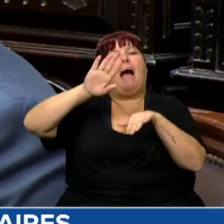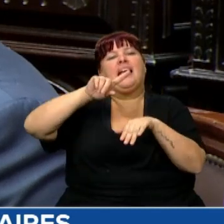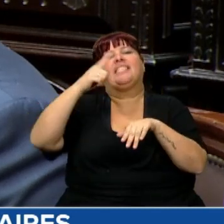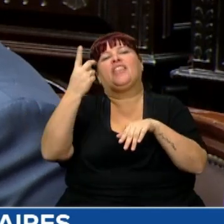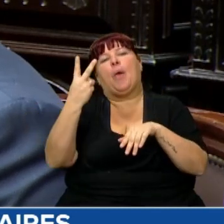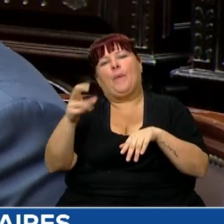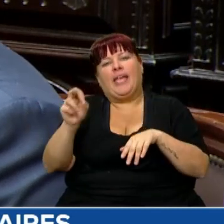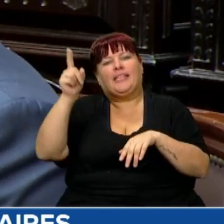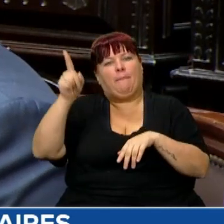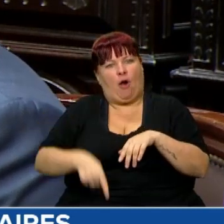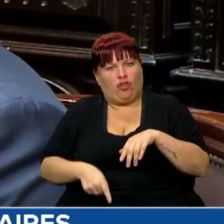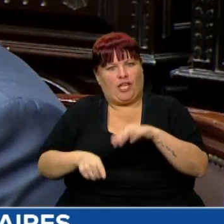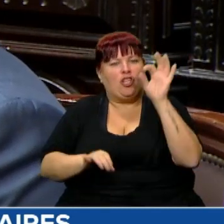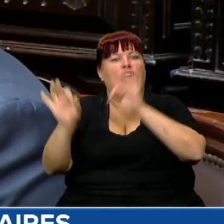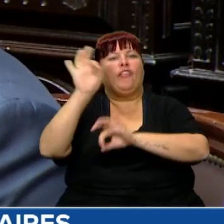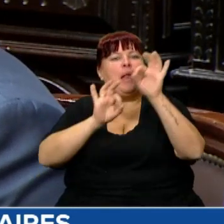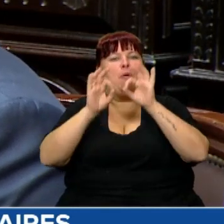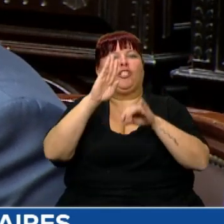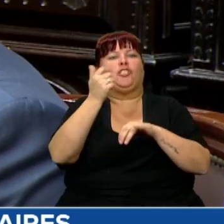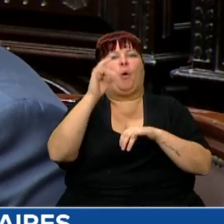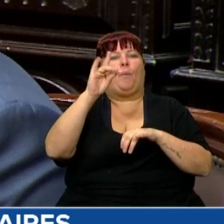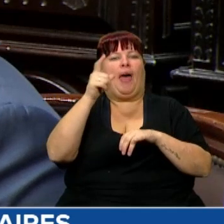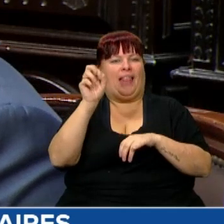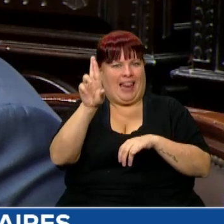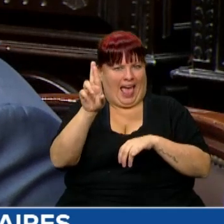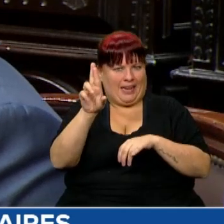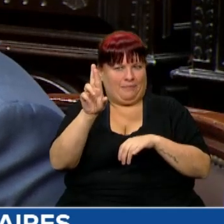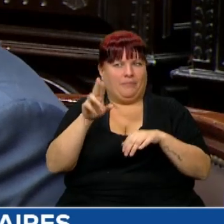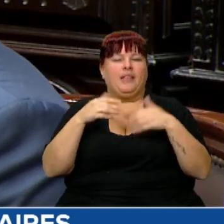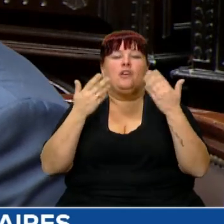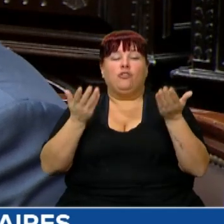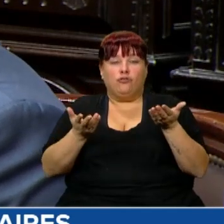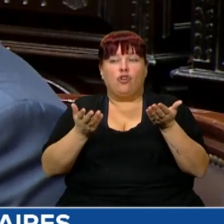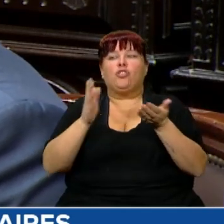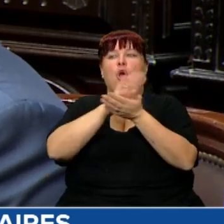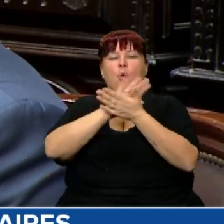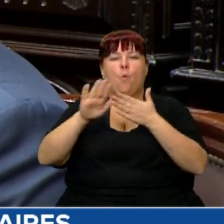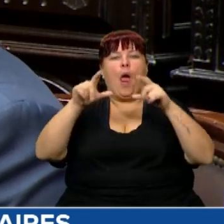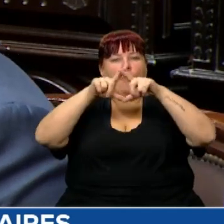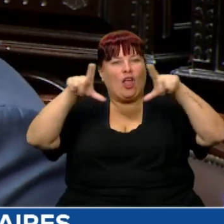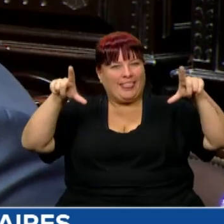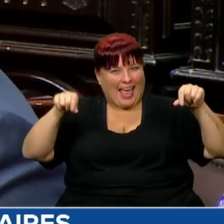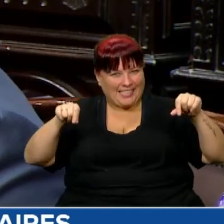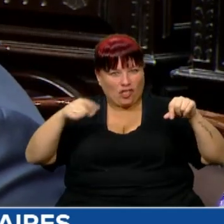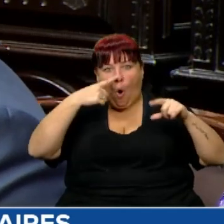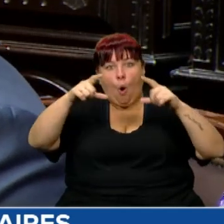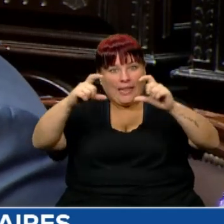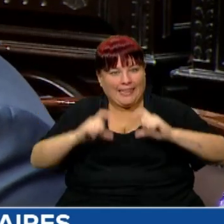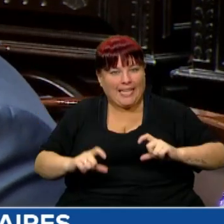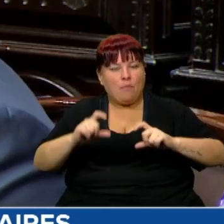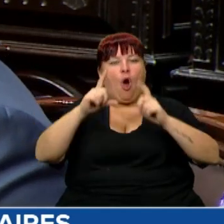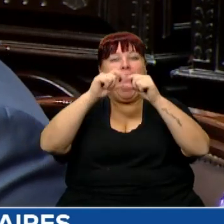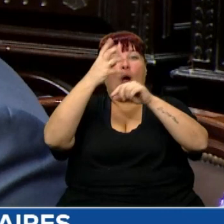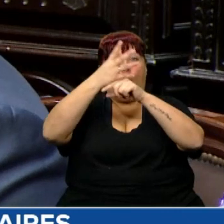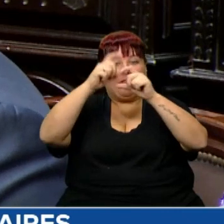al 20% de la tasa Badlar. En consecuencia, el nuevo texto del último párrafo del